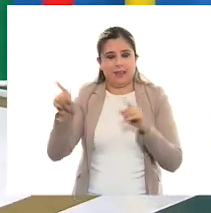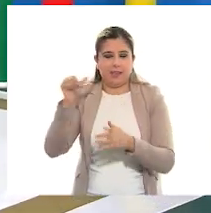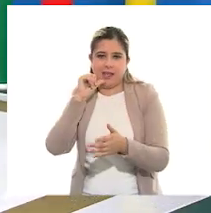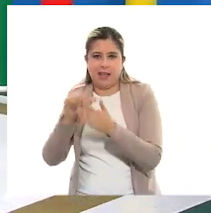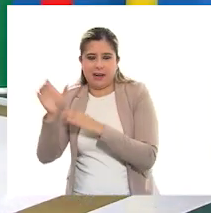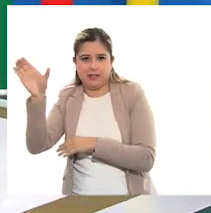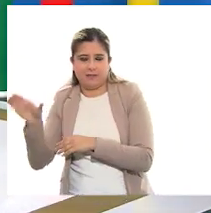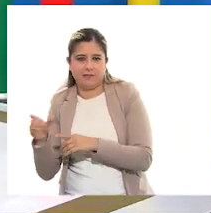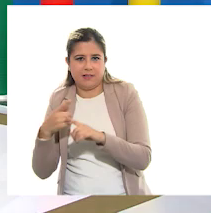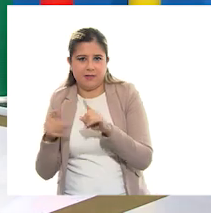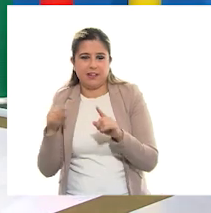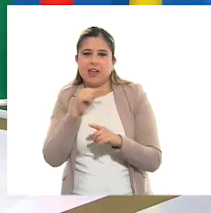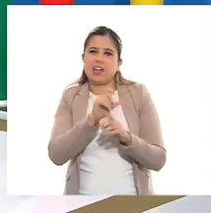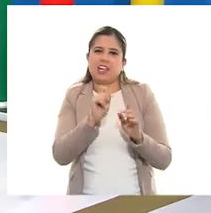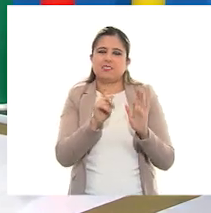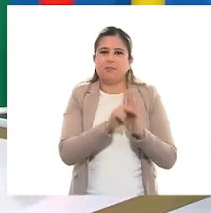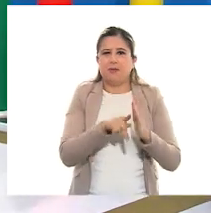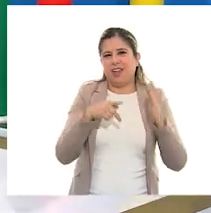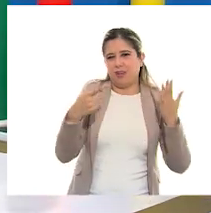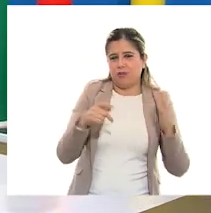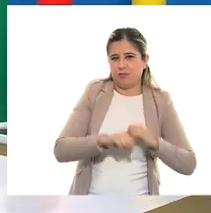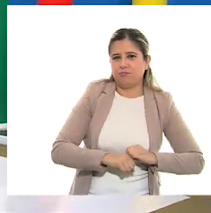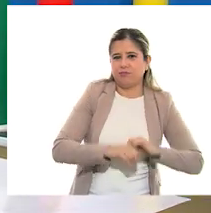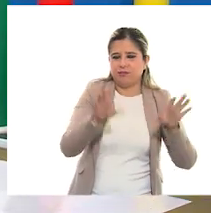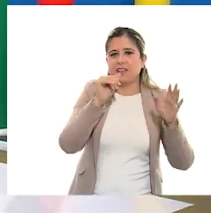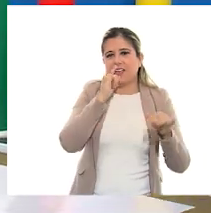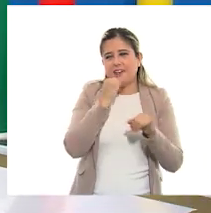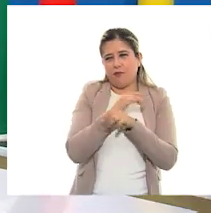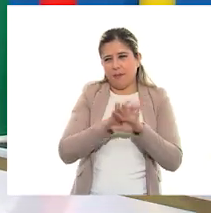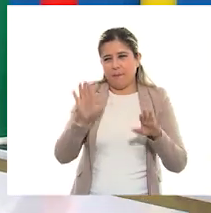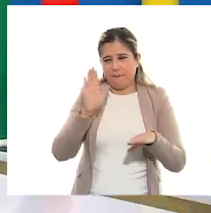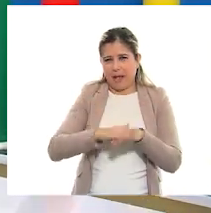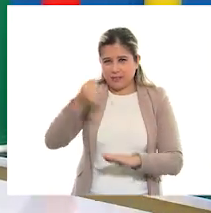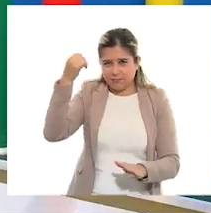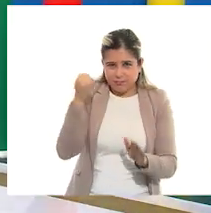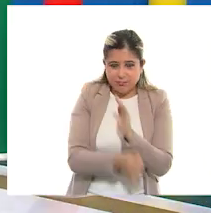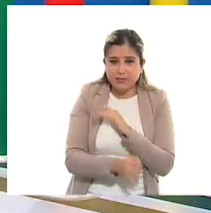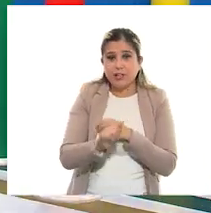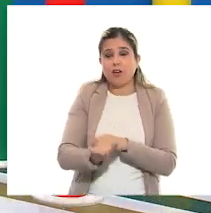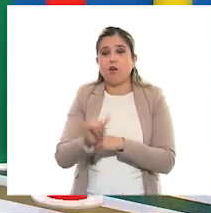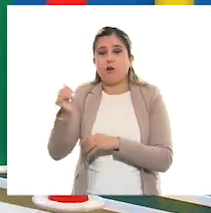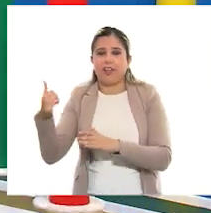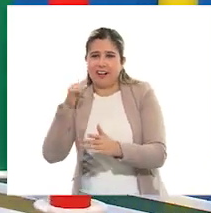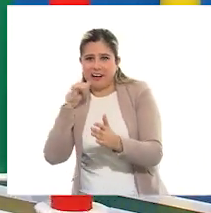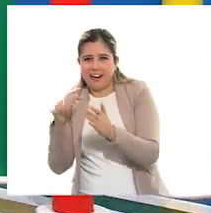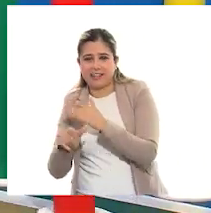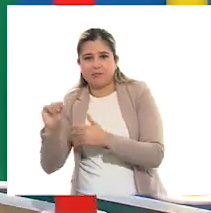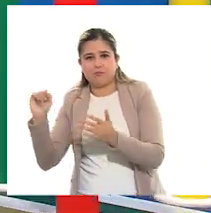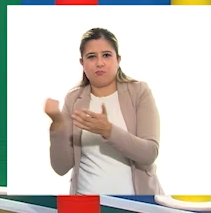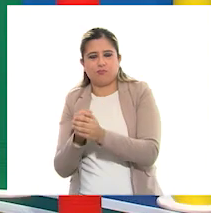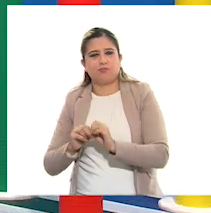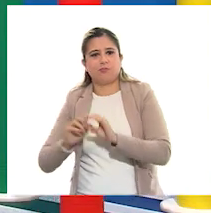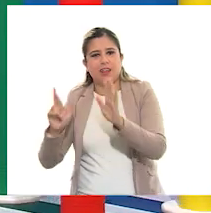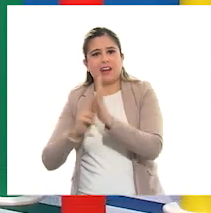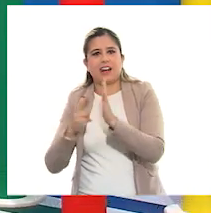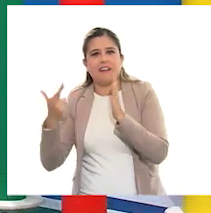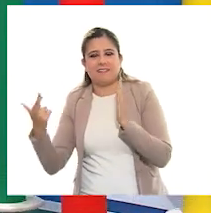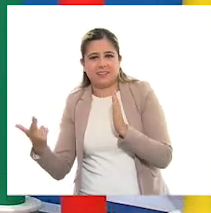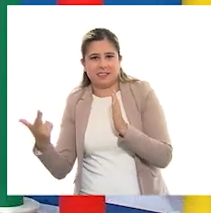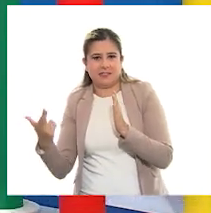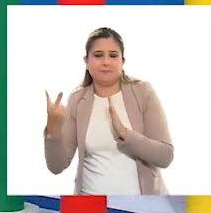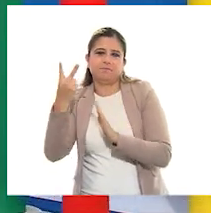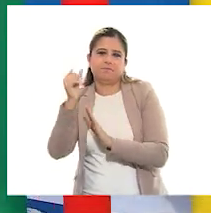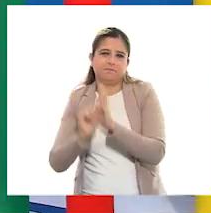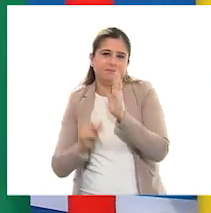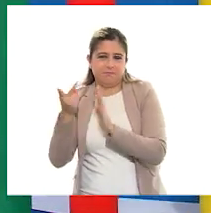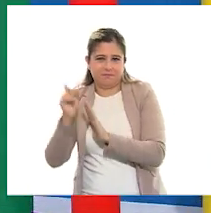carta. Supongo que este es un periódico, por eso tiene información más precisa. Mientras que la otra carta fue publicada en una revista bimestral.